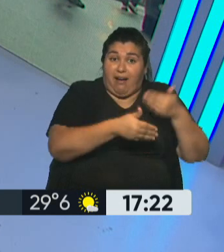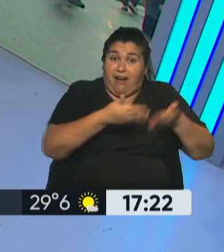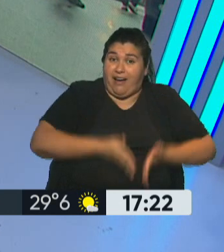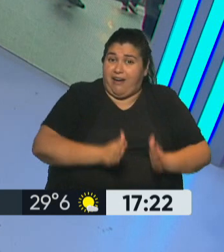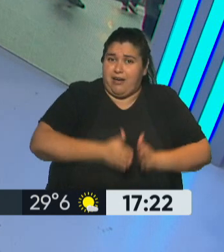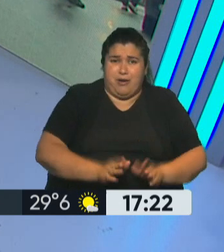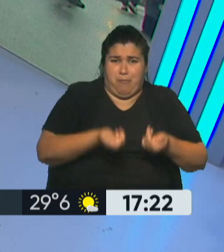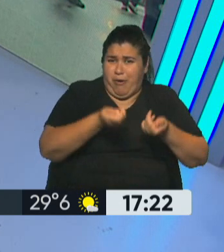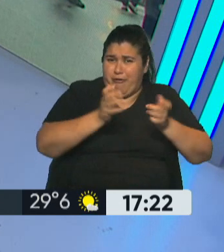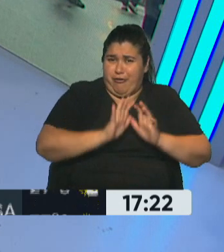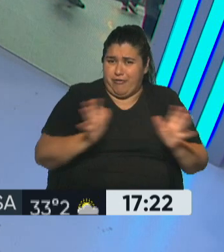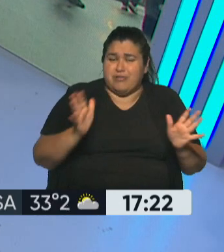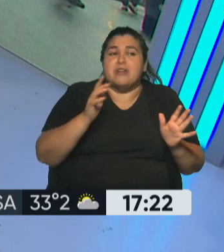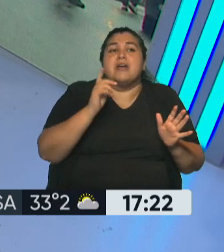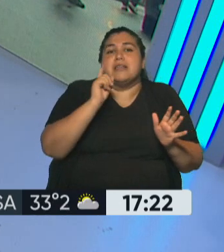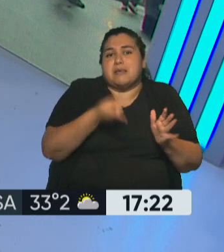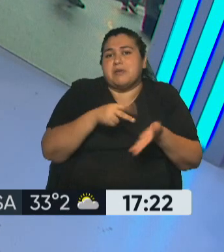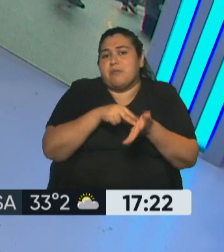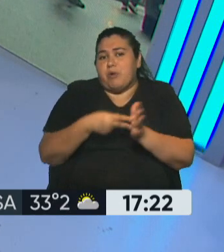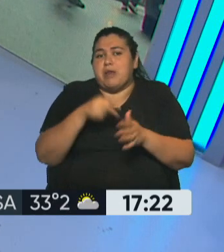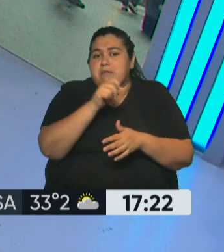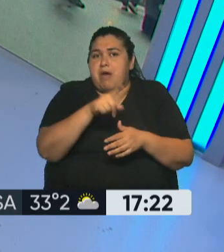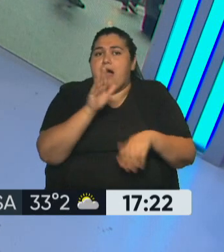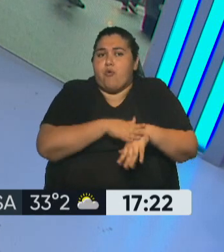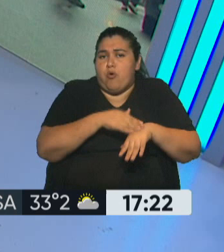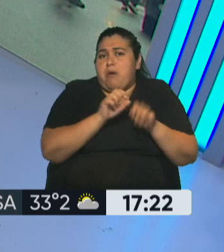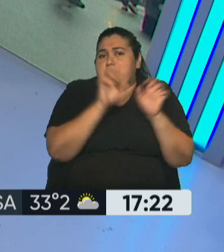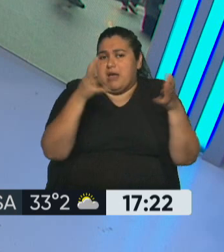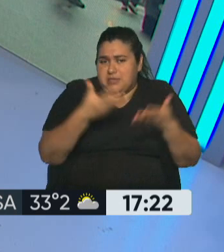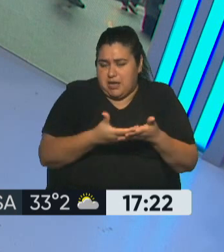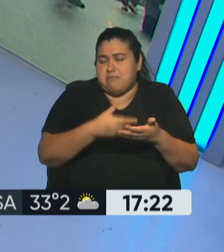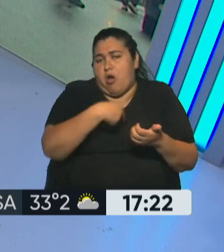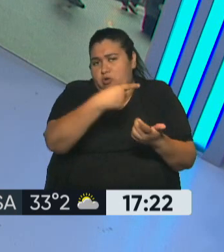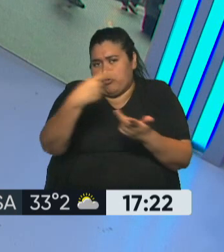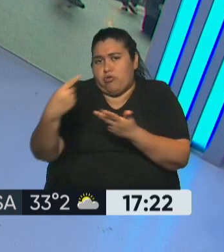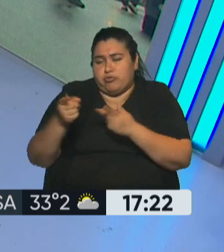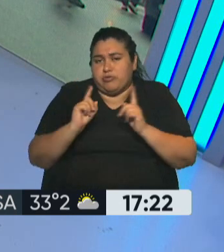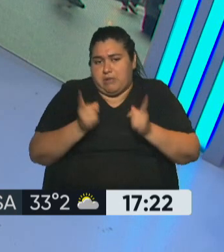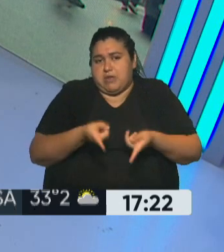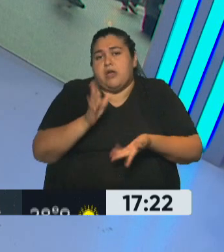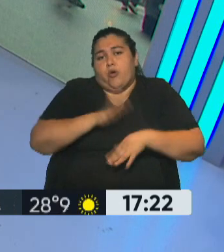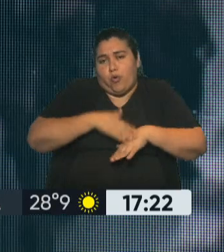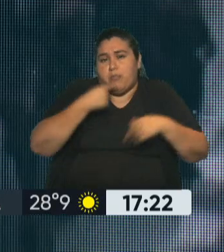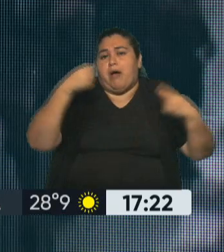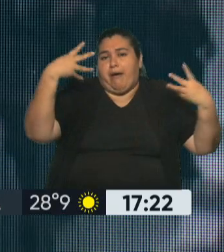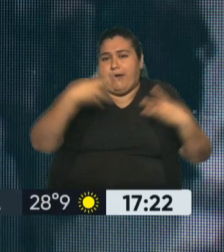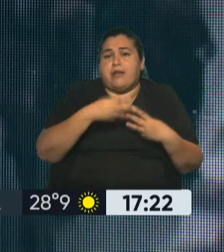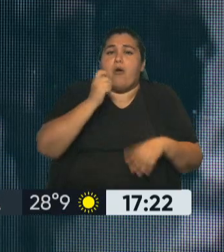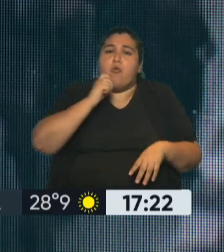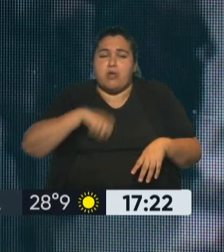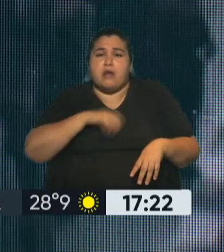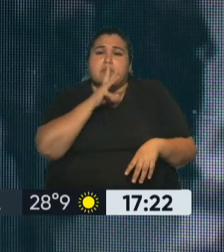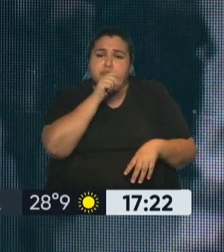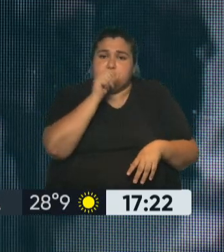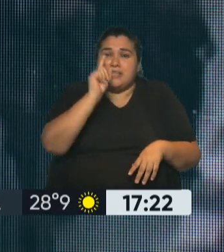los últimos años, además de las crisis desatadas por la pandemia y otras razones coyunturales como son, bueno, la guerra en Ucrania y la guerra en